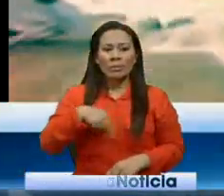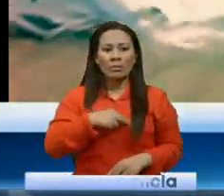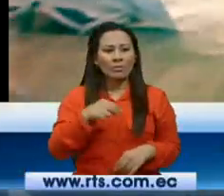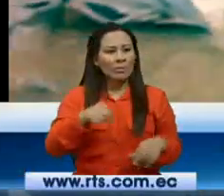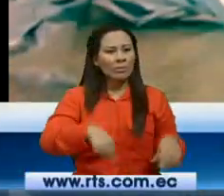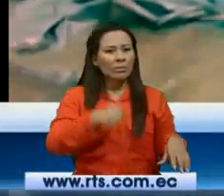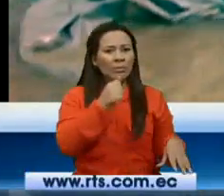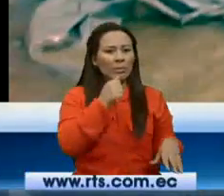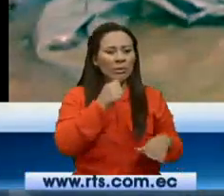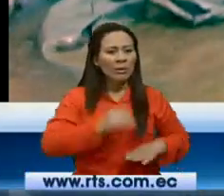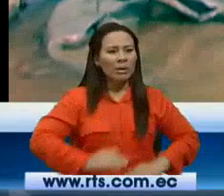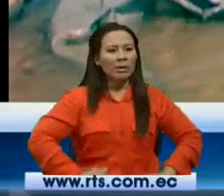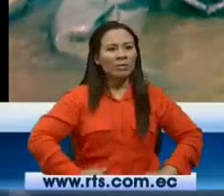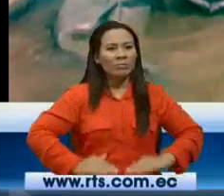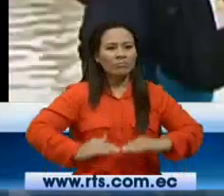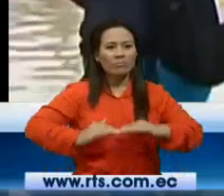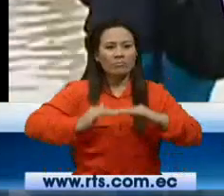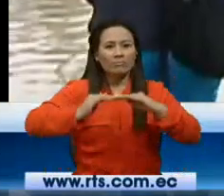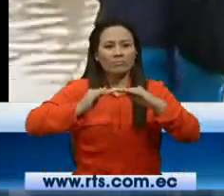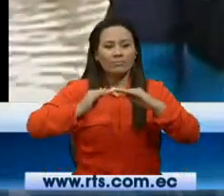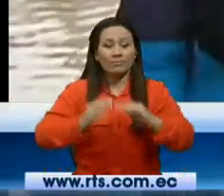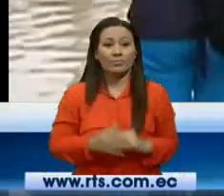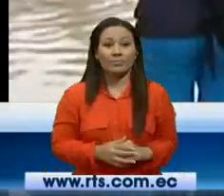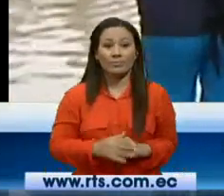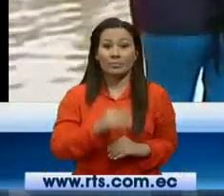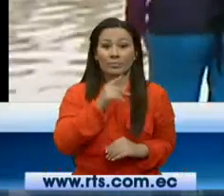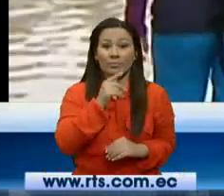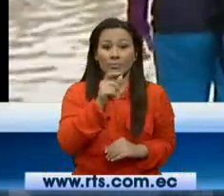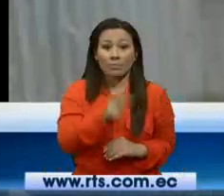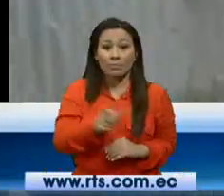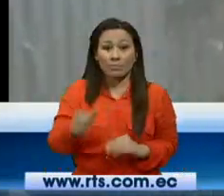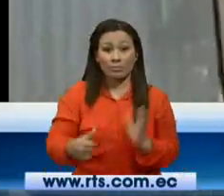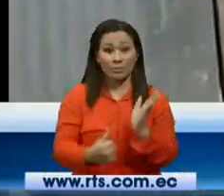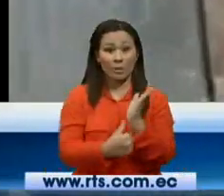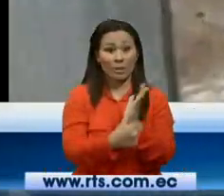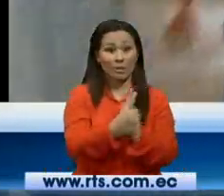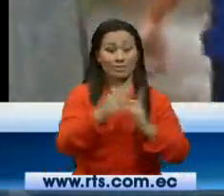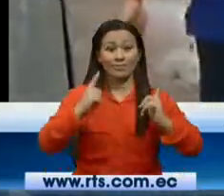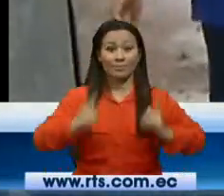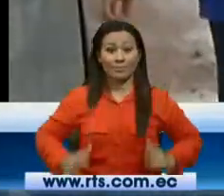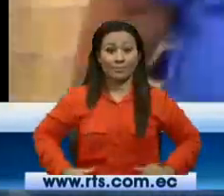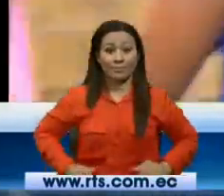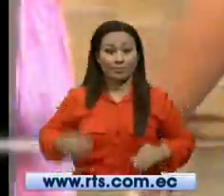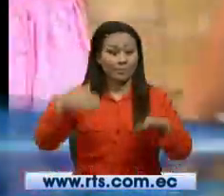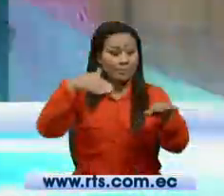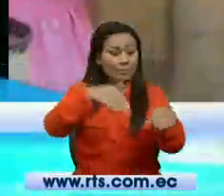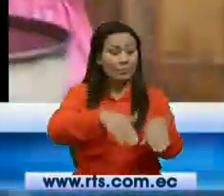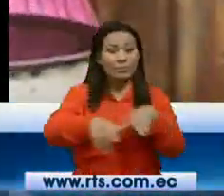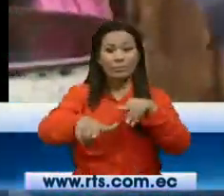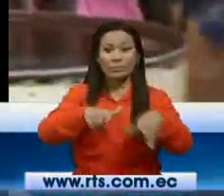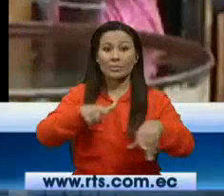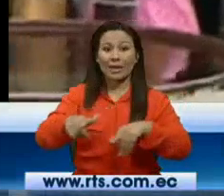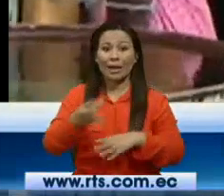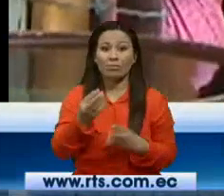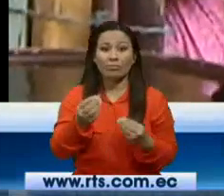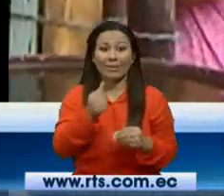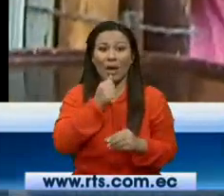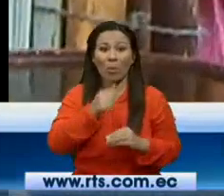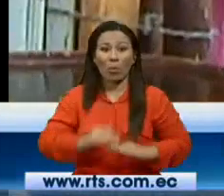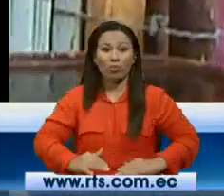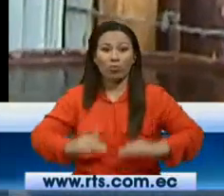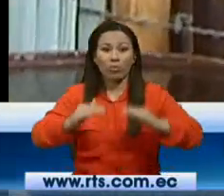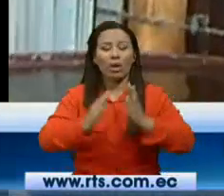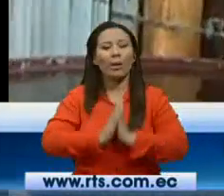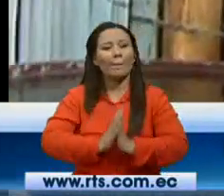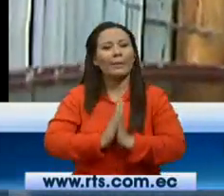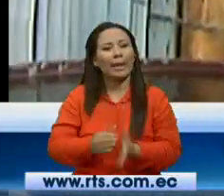¿no? El agua aquí nos da más arriba de la rodilla, mira. Personal del Ministerio de Salud realizó un recorrido por las zonas inundadas a fin de establecer